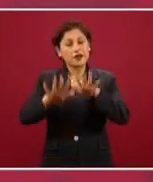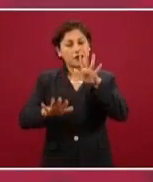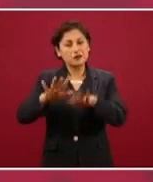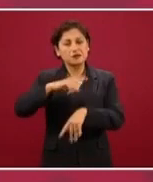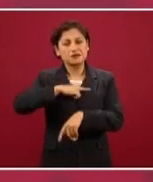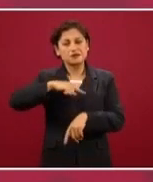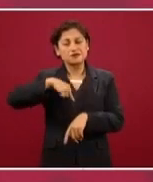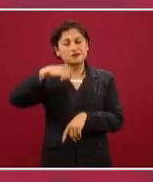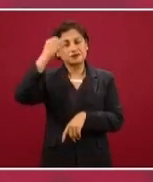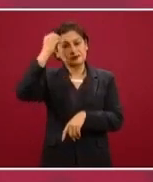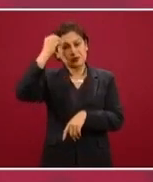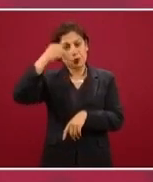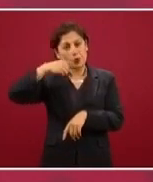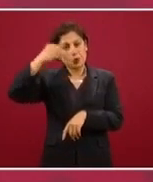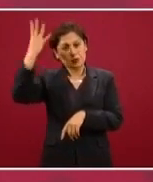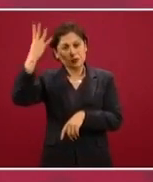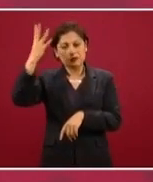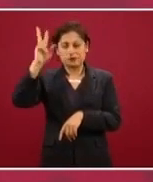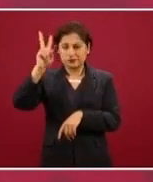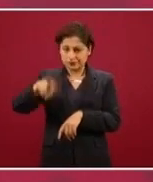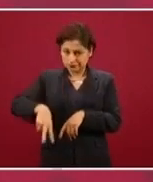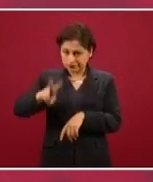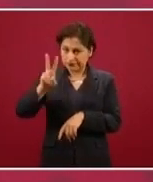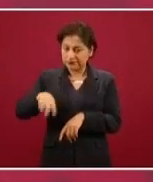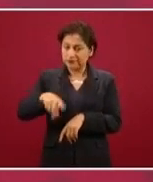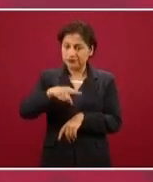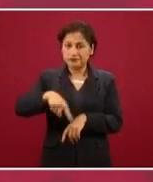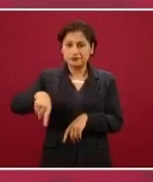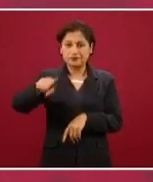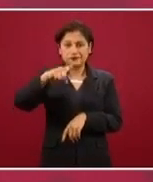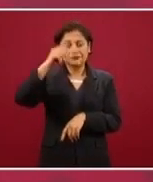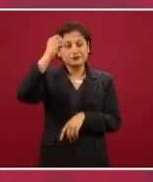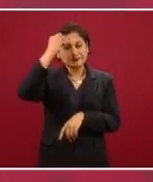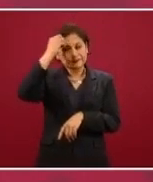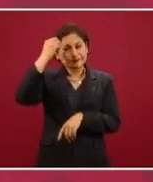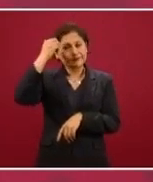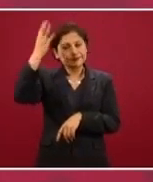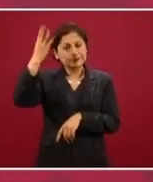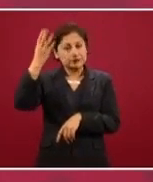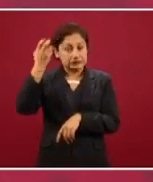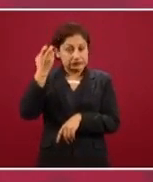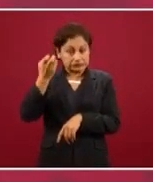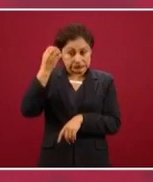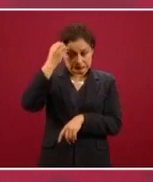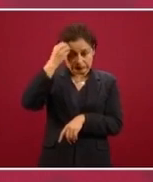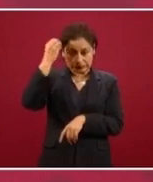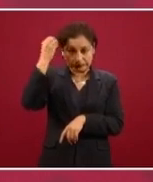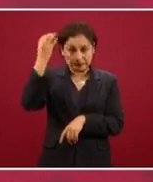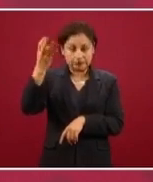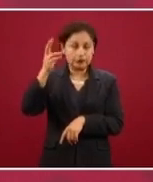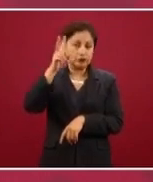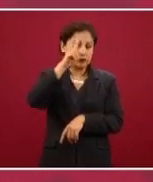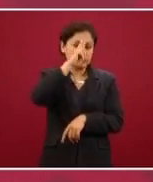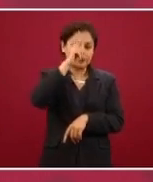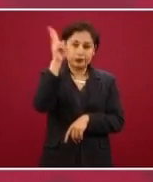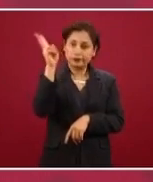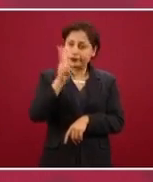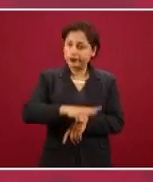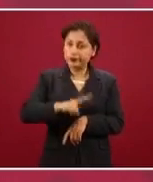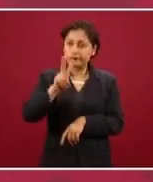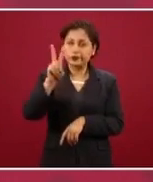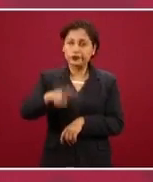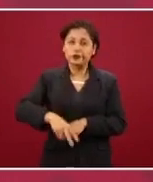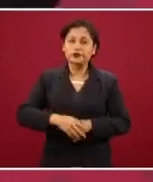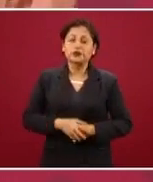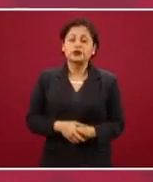olvidamos de veras, y la amnesia es de lo peor.